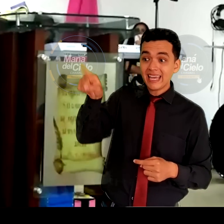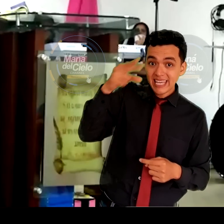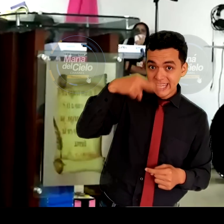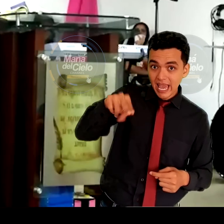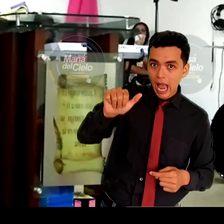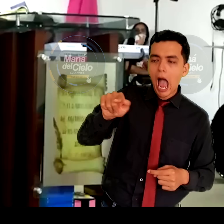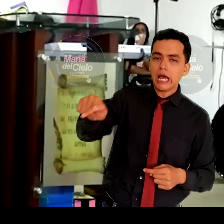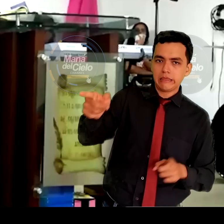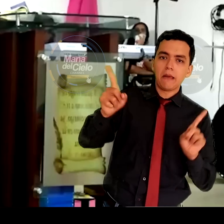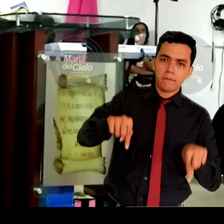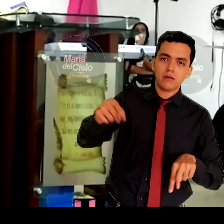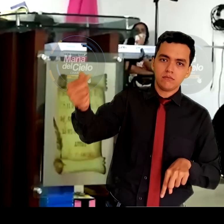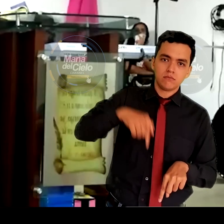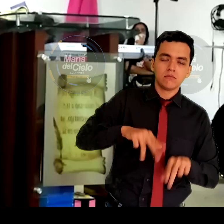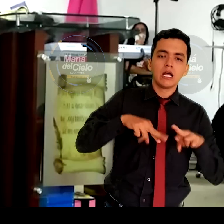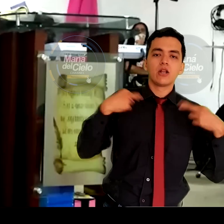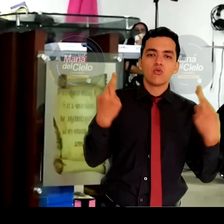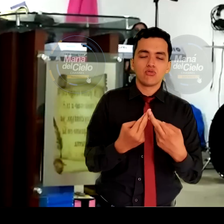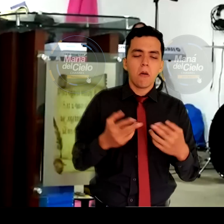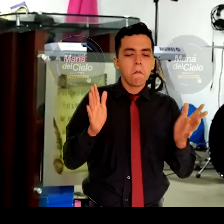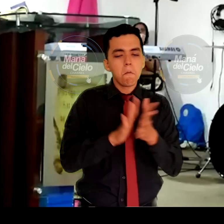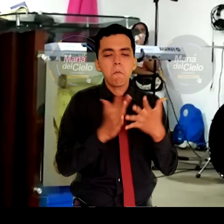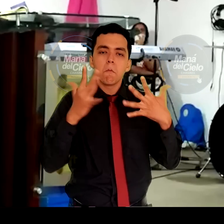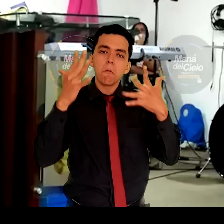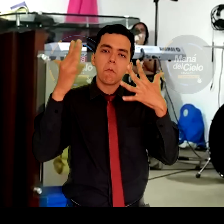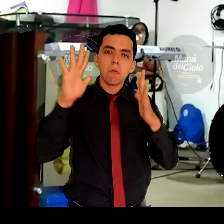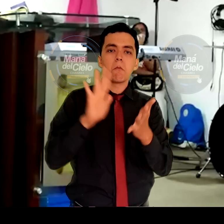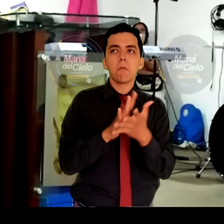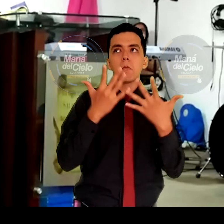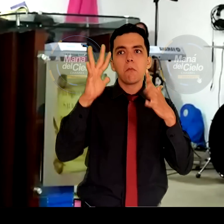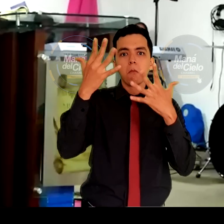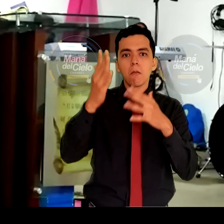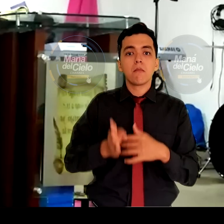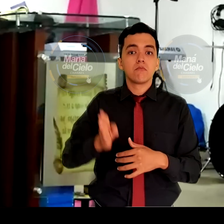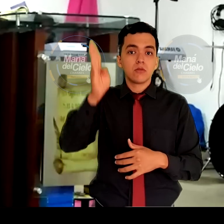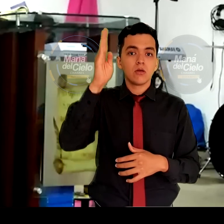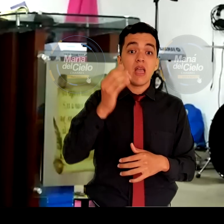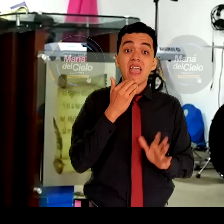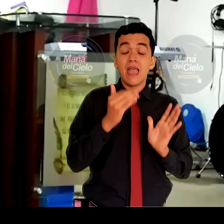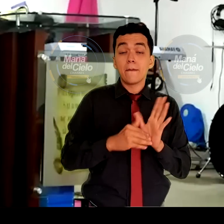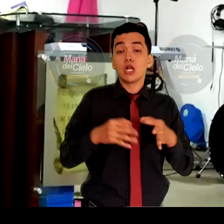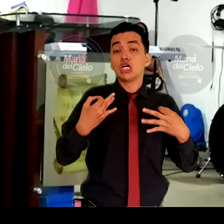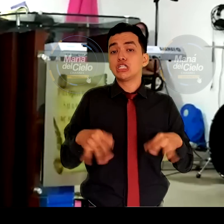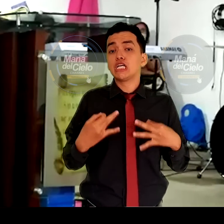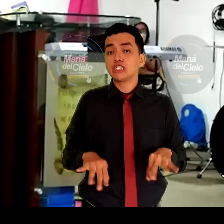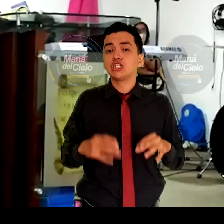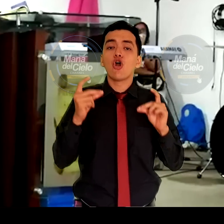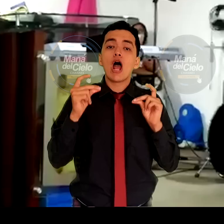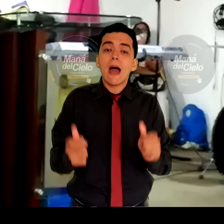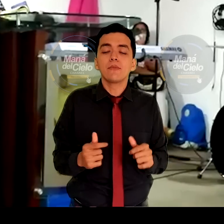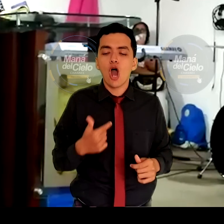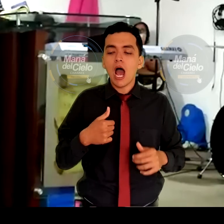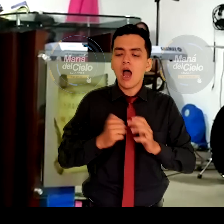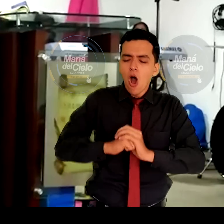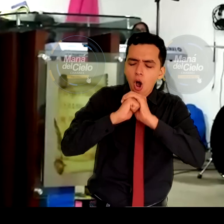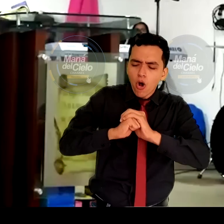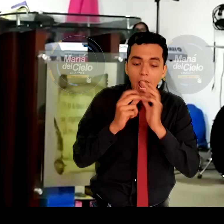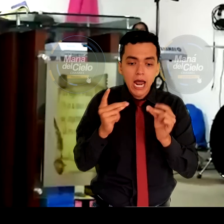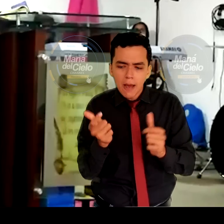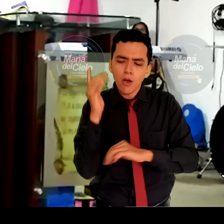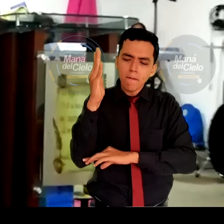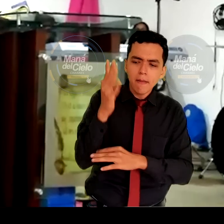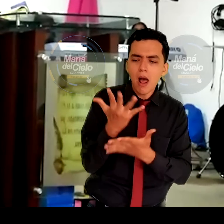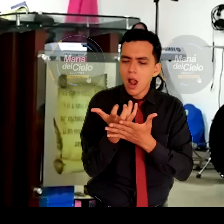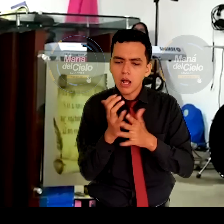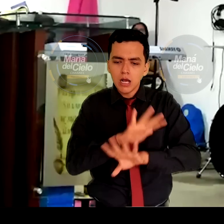Santo, porque nosotros enseñamos a nuestros hijos no hacer culto a la carrera, venga, porque a veces por los afanes, venga, vamos a leer el Salmo 23 y rapidito vamos a cantar un coro y a ver, oremos